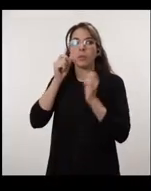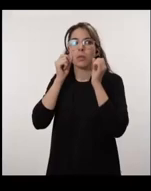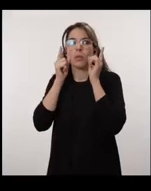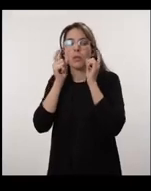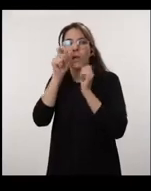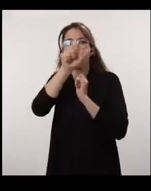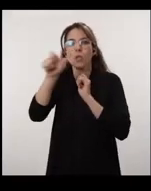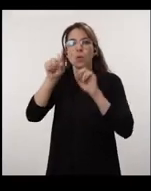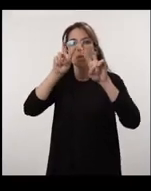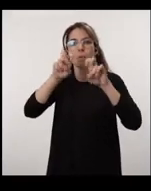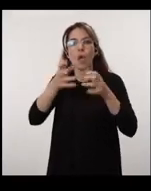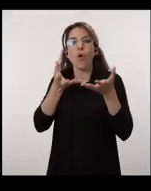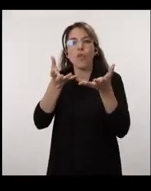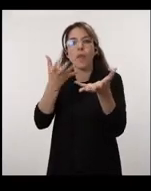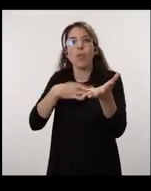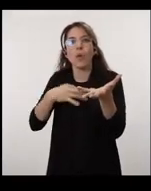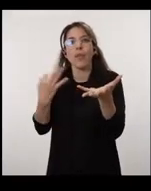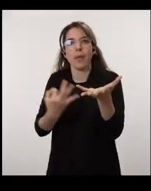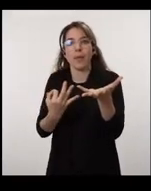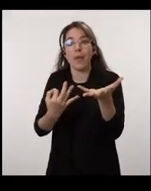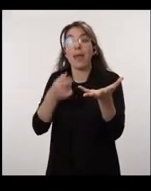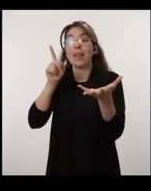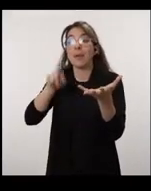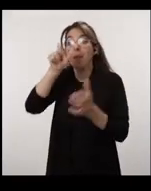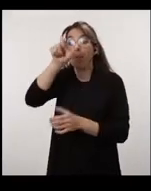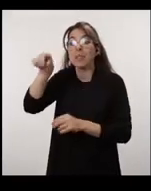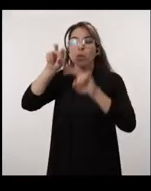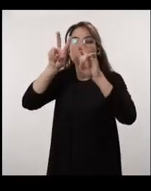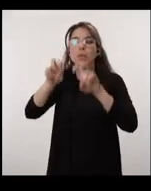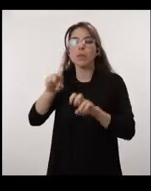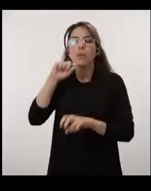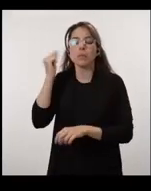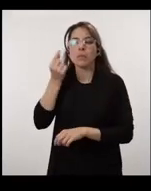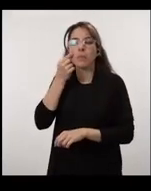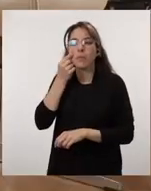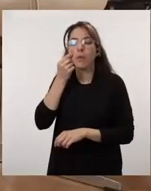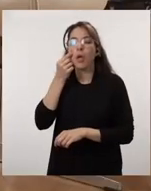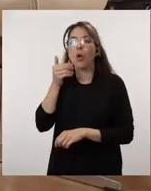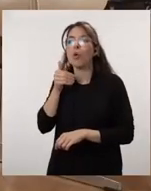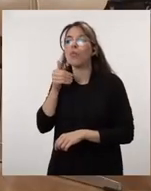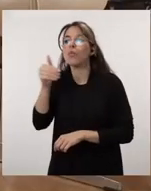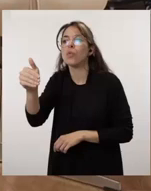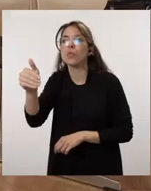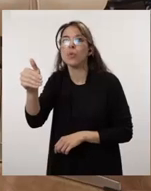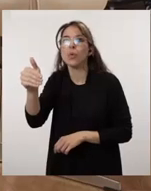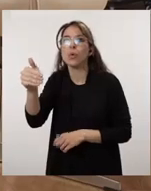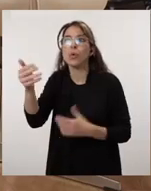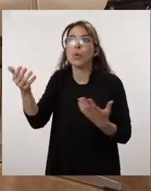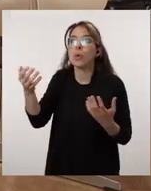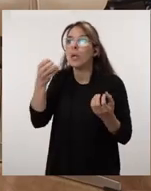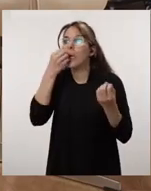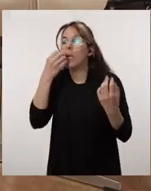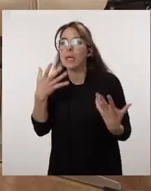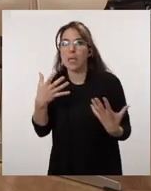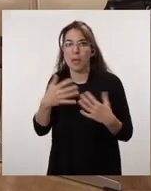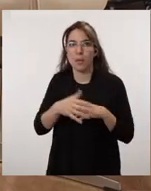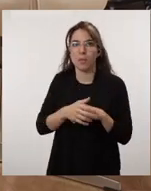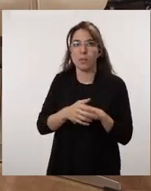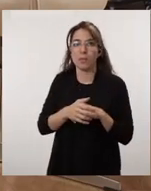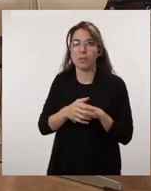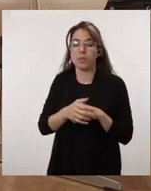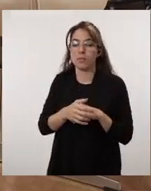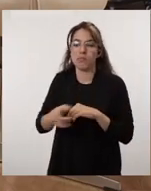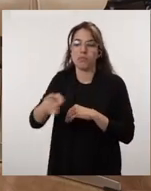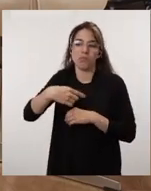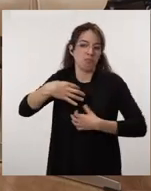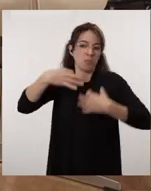los investigadores van a saber qué perspectivas de futuro pueden tener y nosotros estamos seguros de que va a redundar en